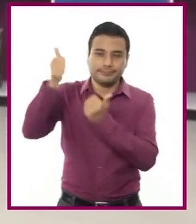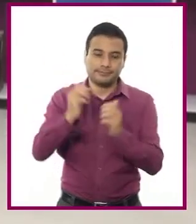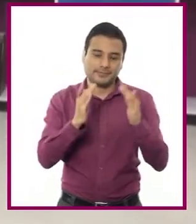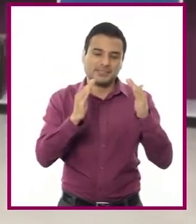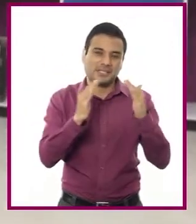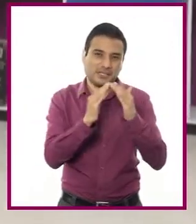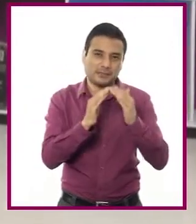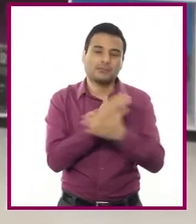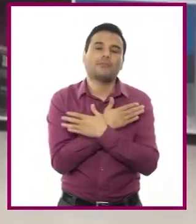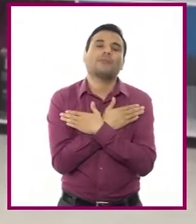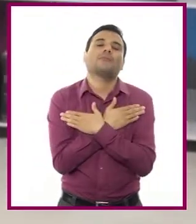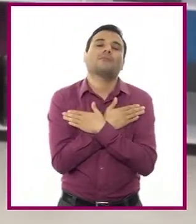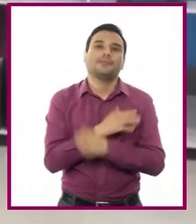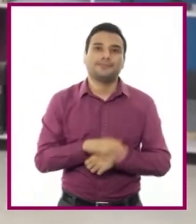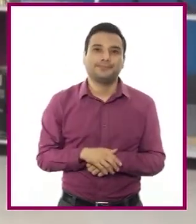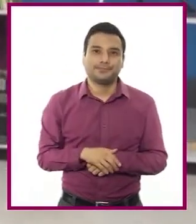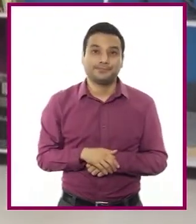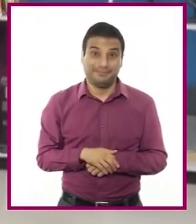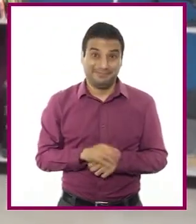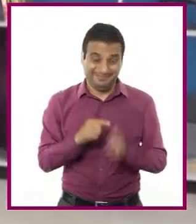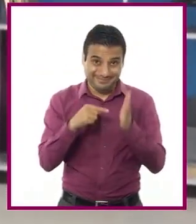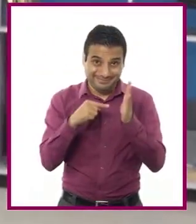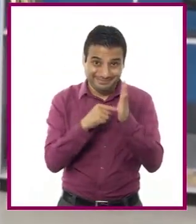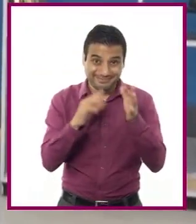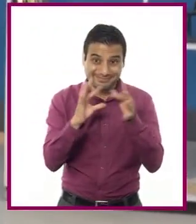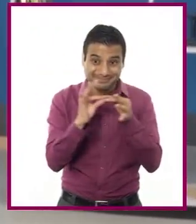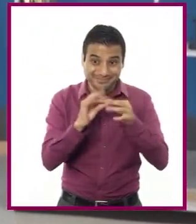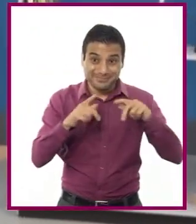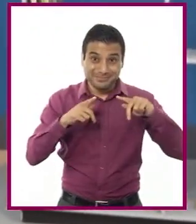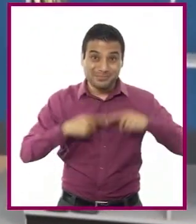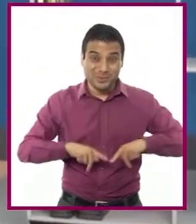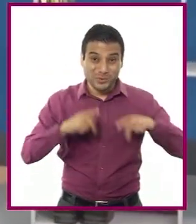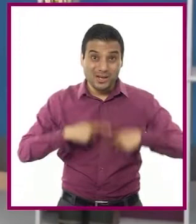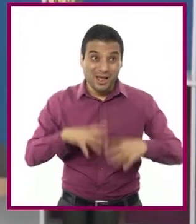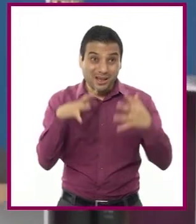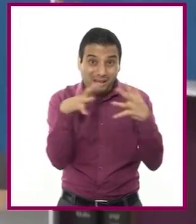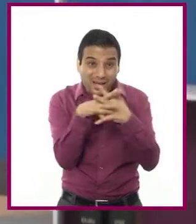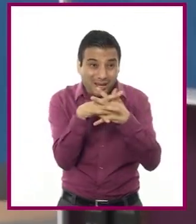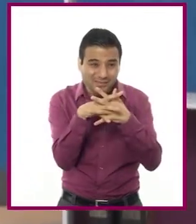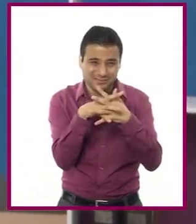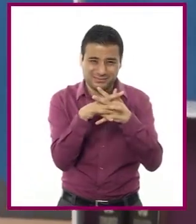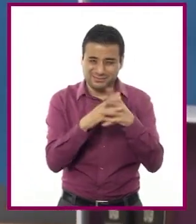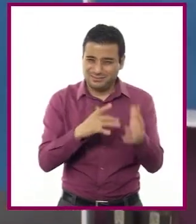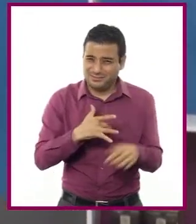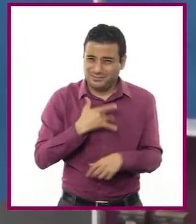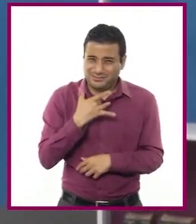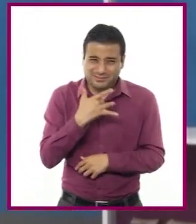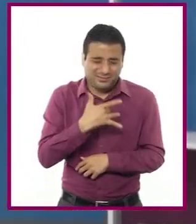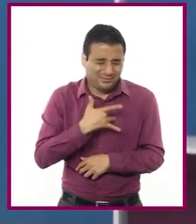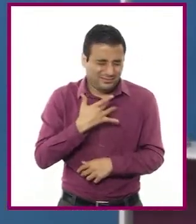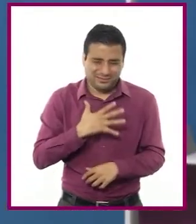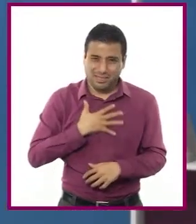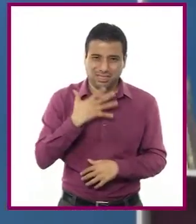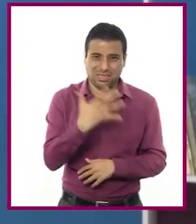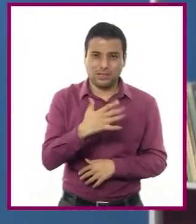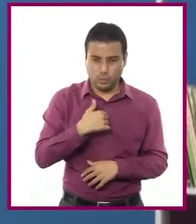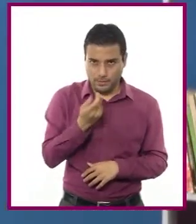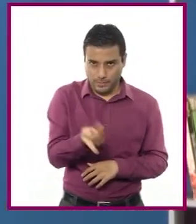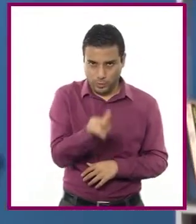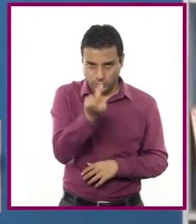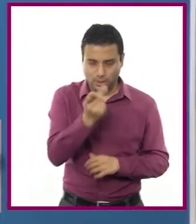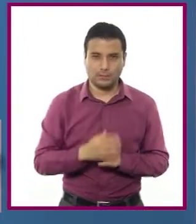hace evidente un arrepentimiento y repudio hacia lo vivido y hacia lo realizado. La pregunta que surge entonces